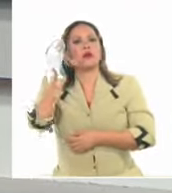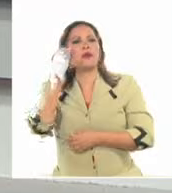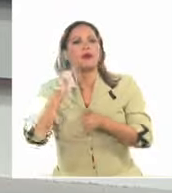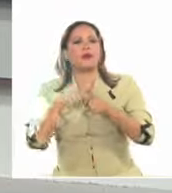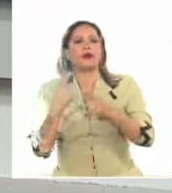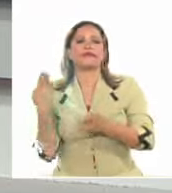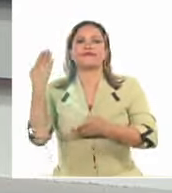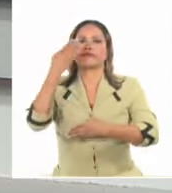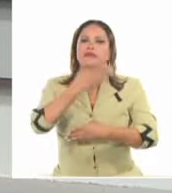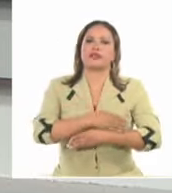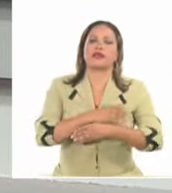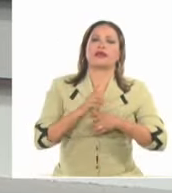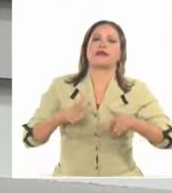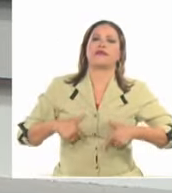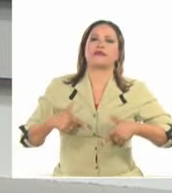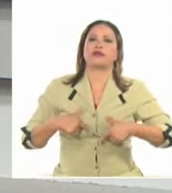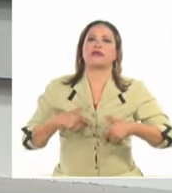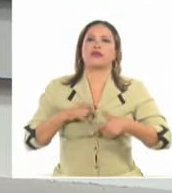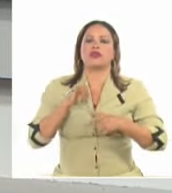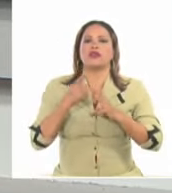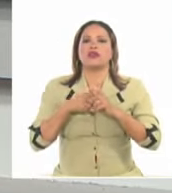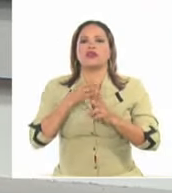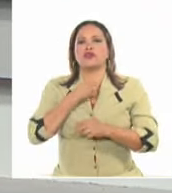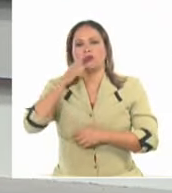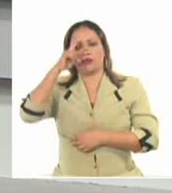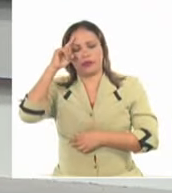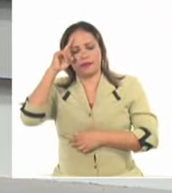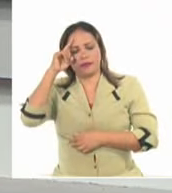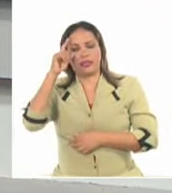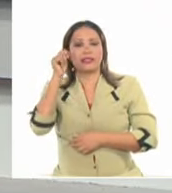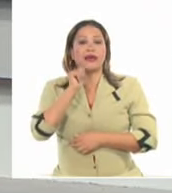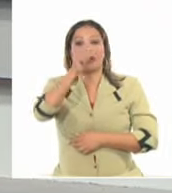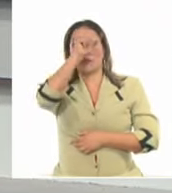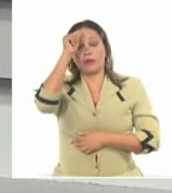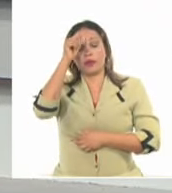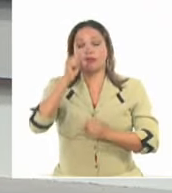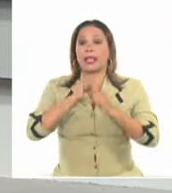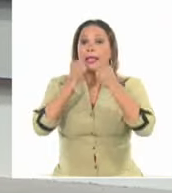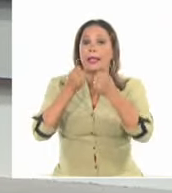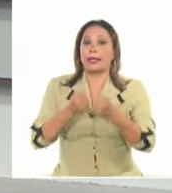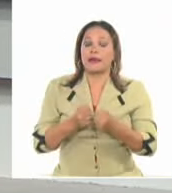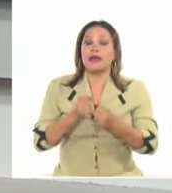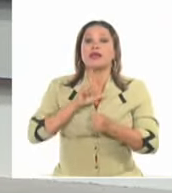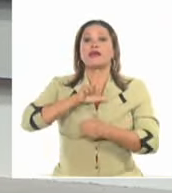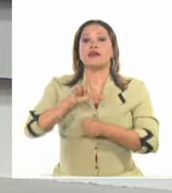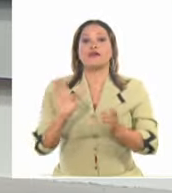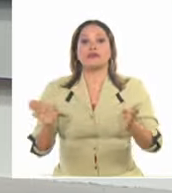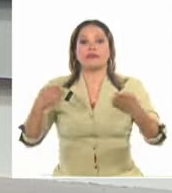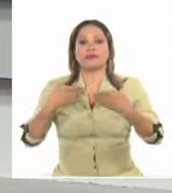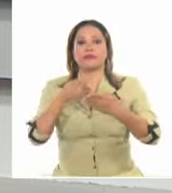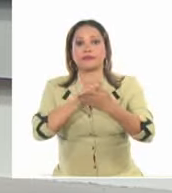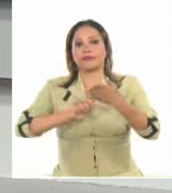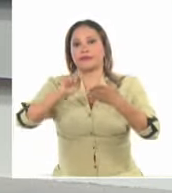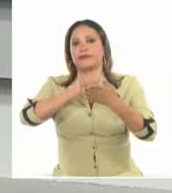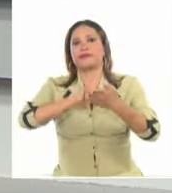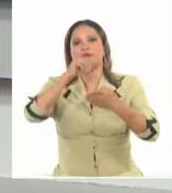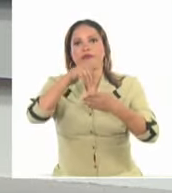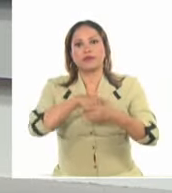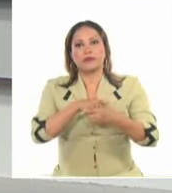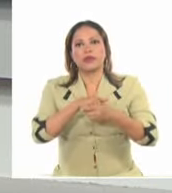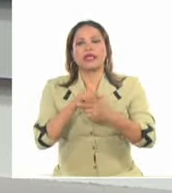bloqueo a la candidatura de Yoris. Ha sido un fin de semana intenso porque el lunes cerraban las inscripciones de candidatos ante el CNE, al que incluso se le